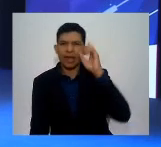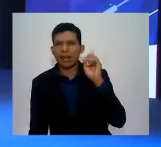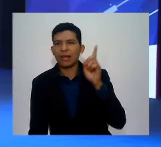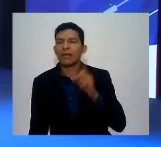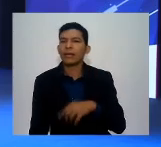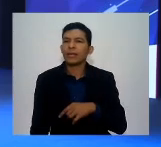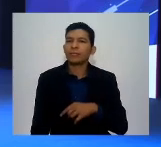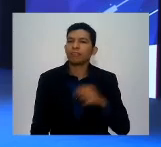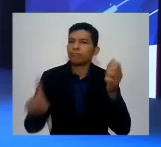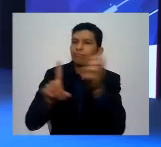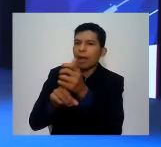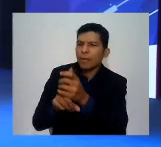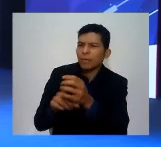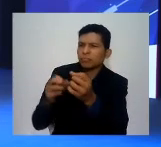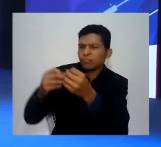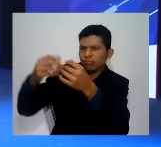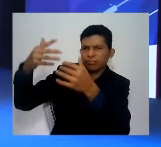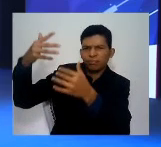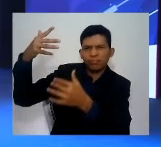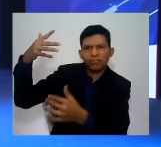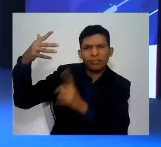Y hay que tener en cuenta una cosa.